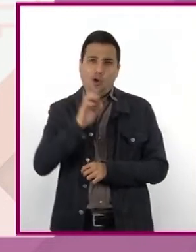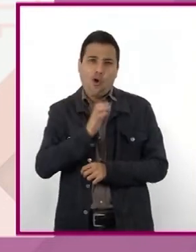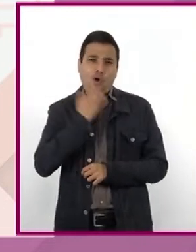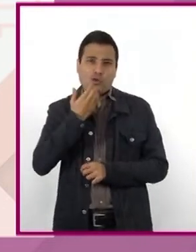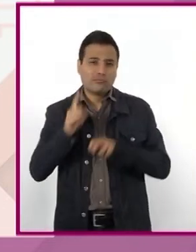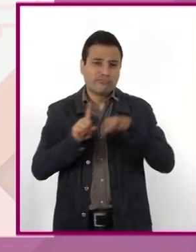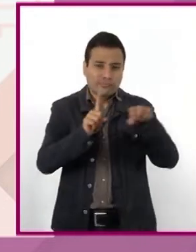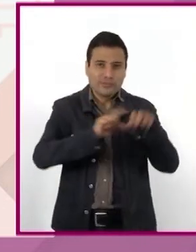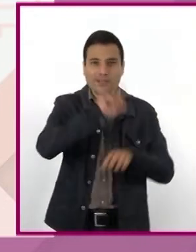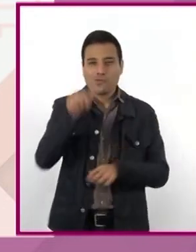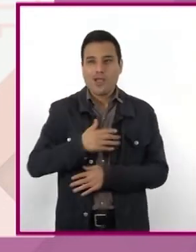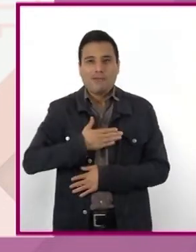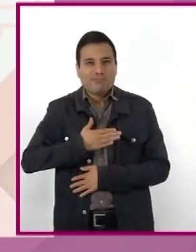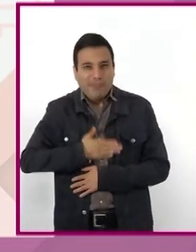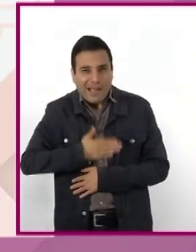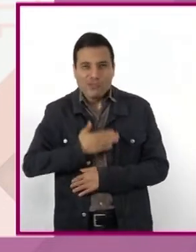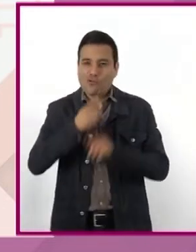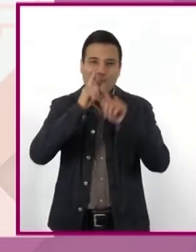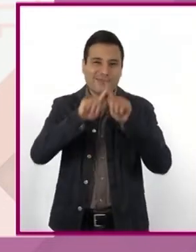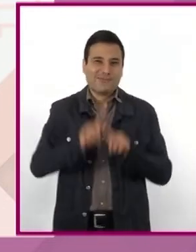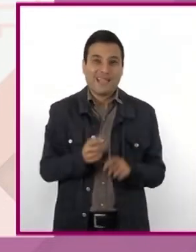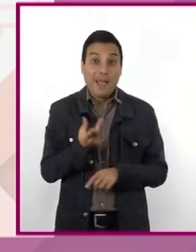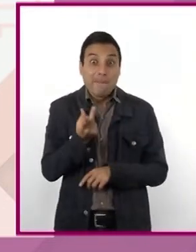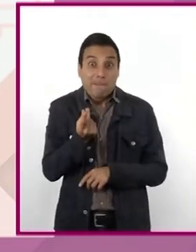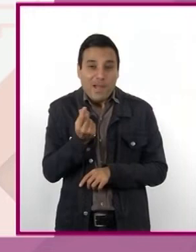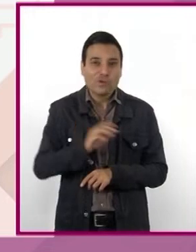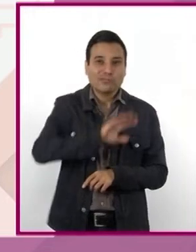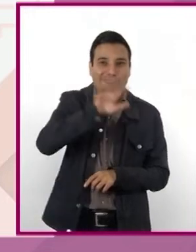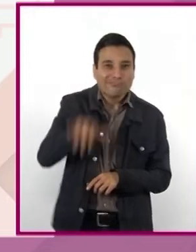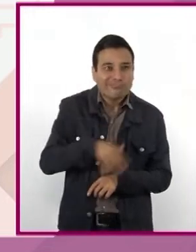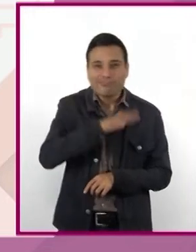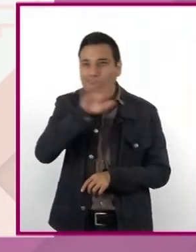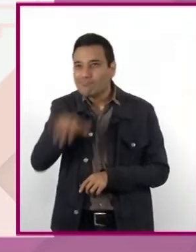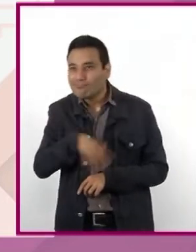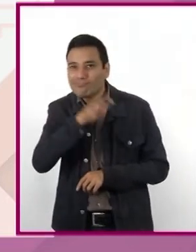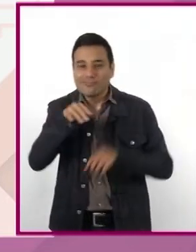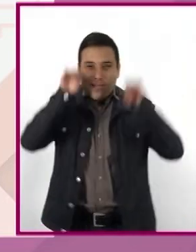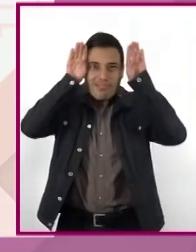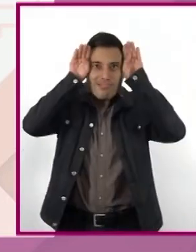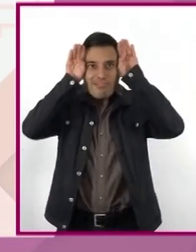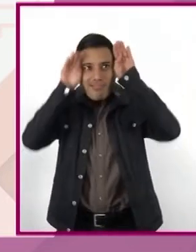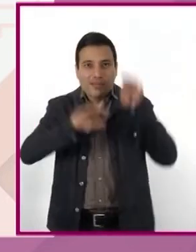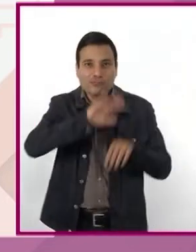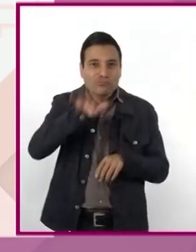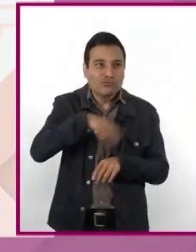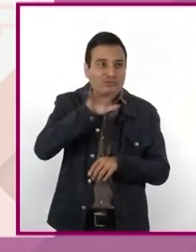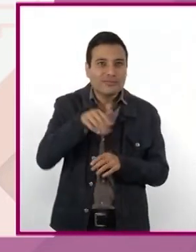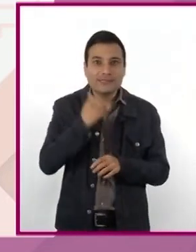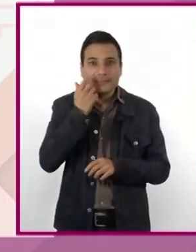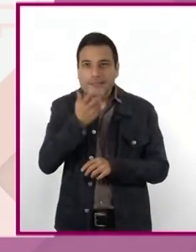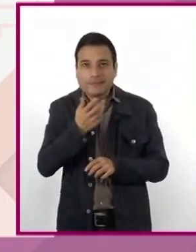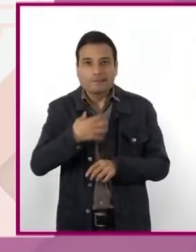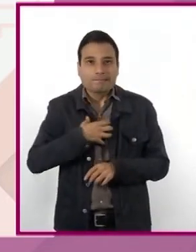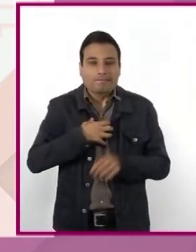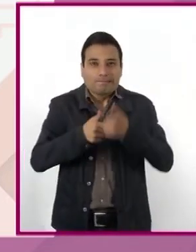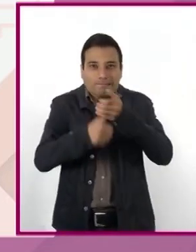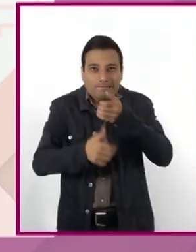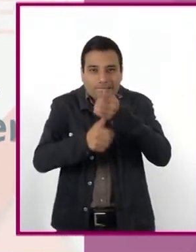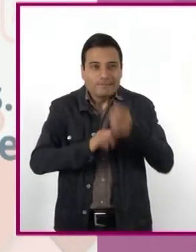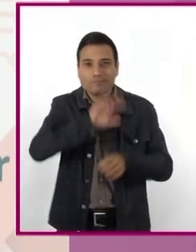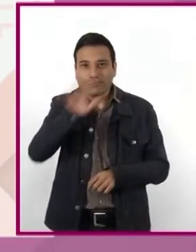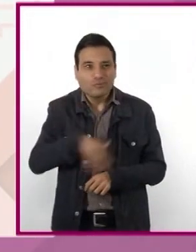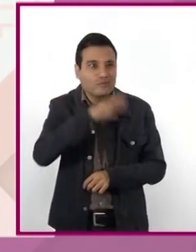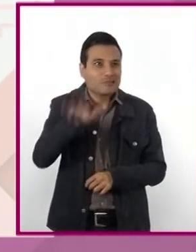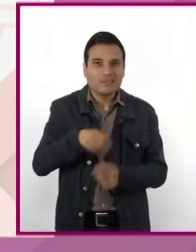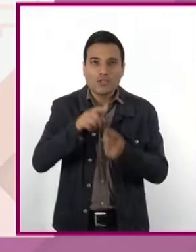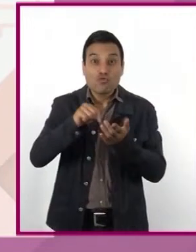sus necesidades. El can buscaba con concentración para poder hacer excremento, pero aún no